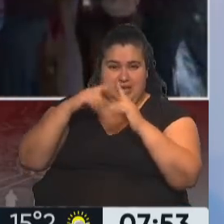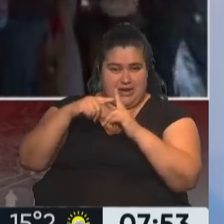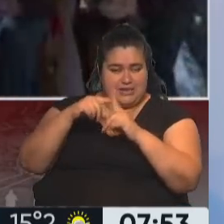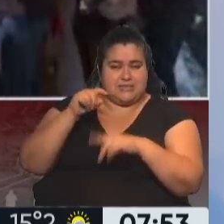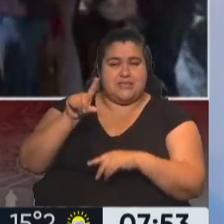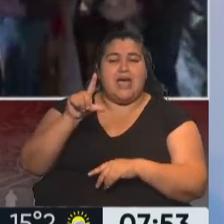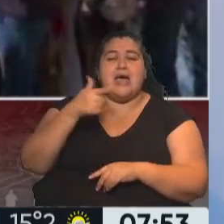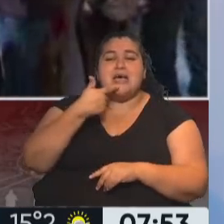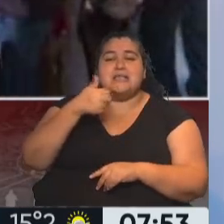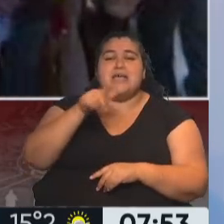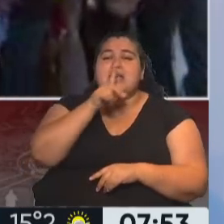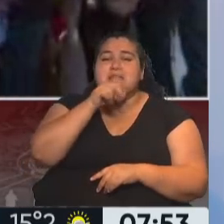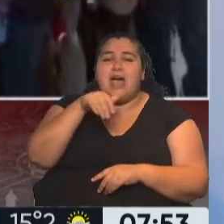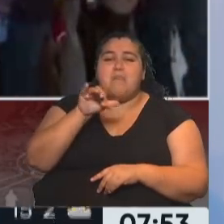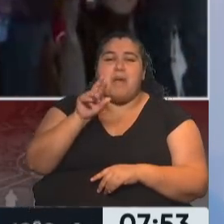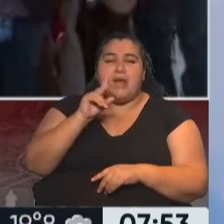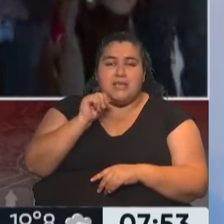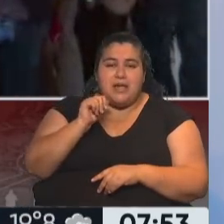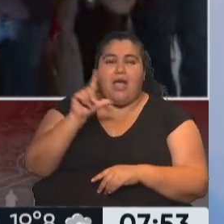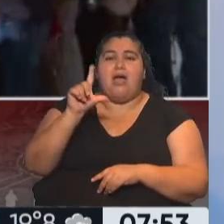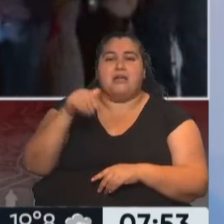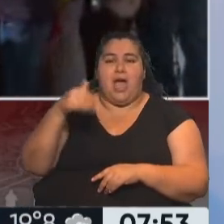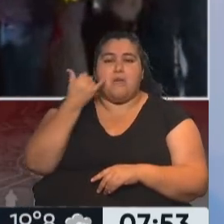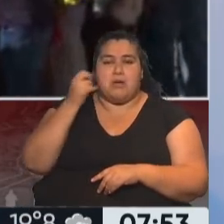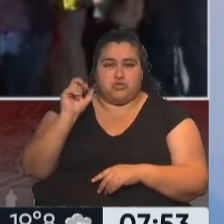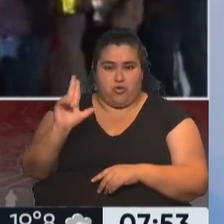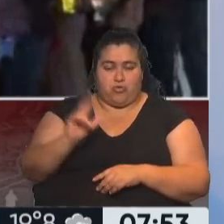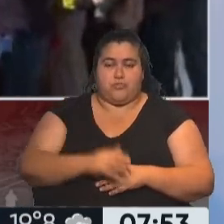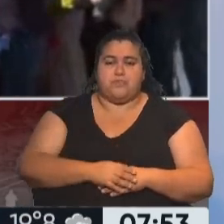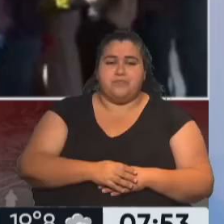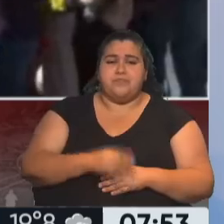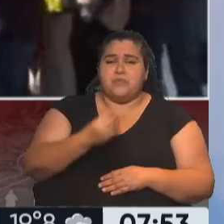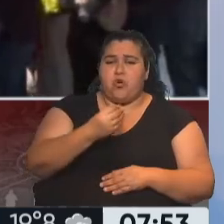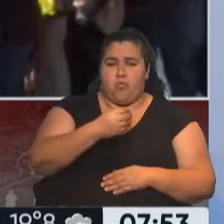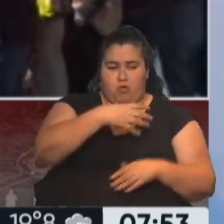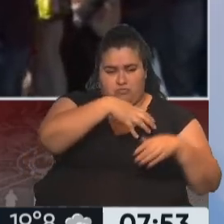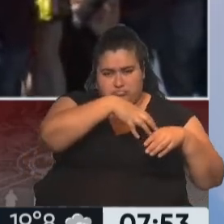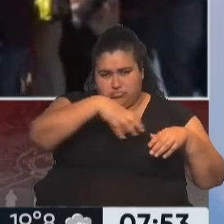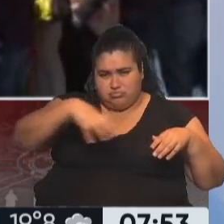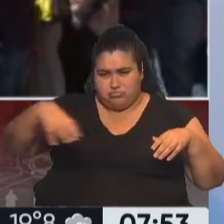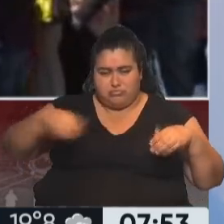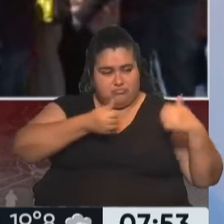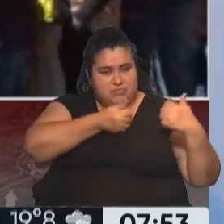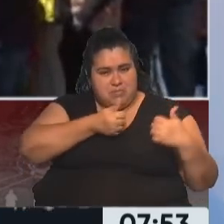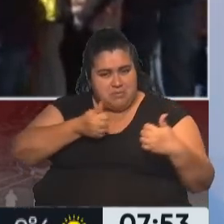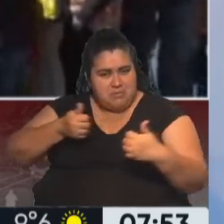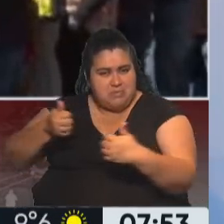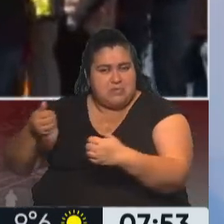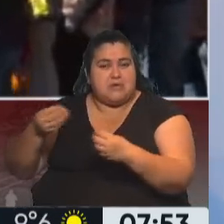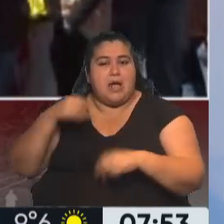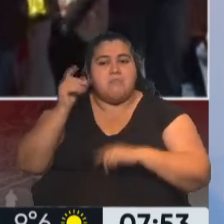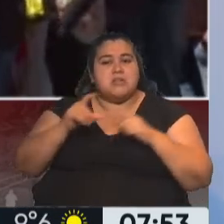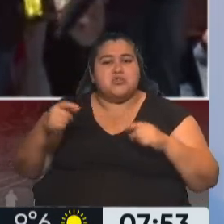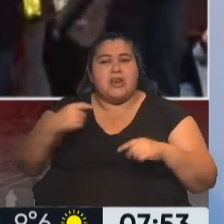la Mayor. Es una suerte de geografía de peregrinación. La gente se agolpa